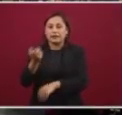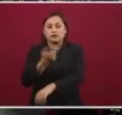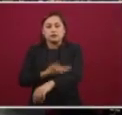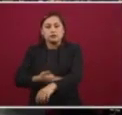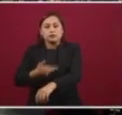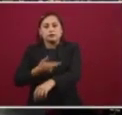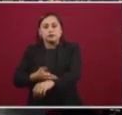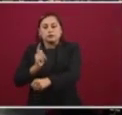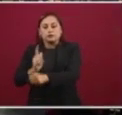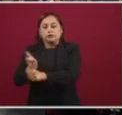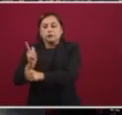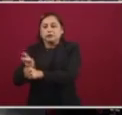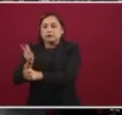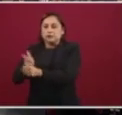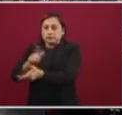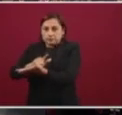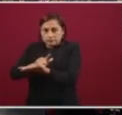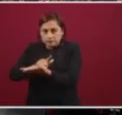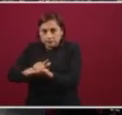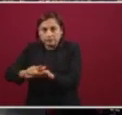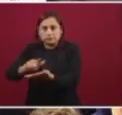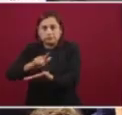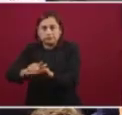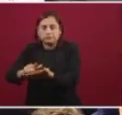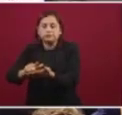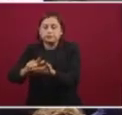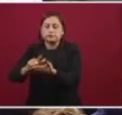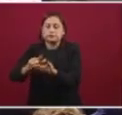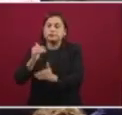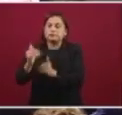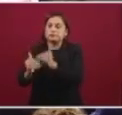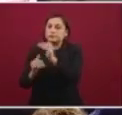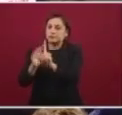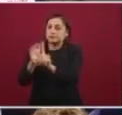pero vamos hacia allá, vamos hacia allá. A ver, la compañera,